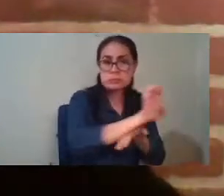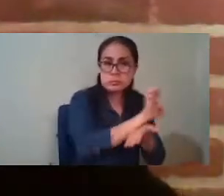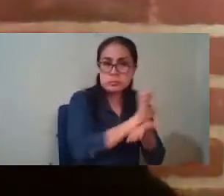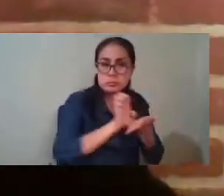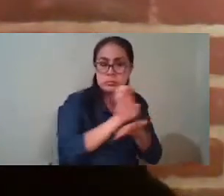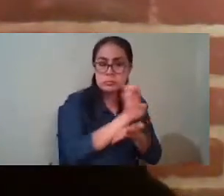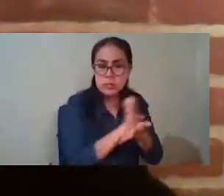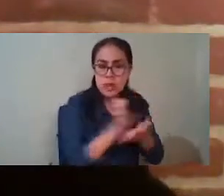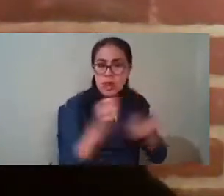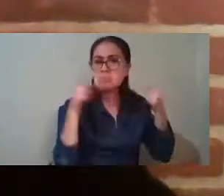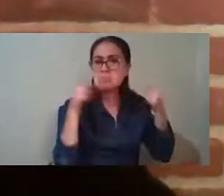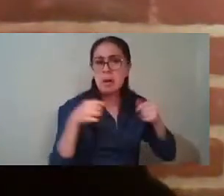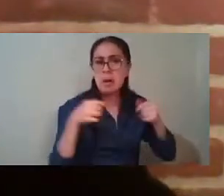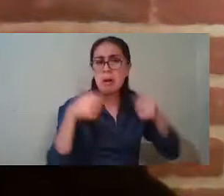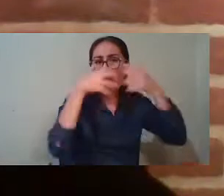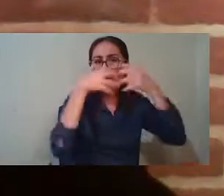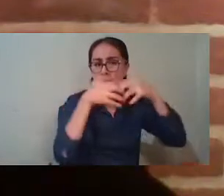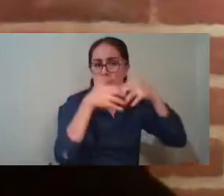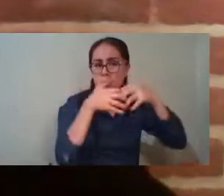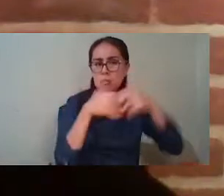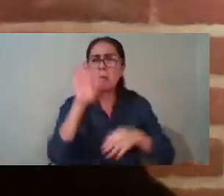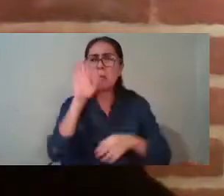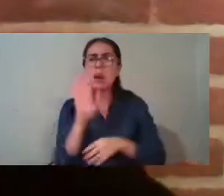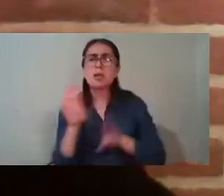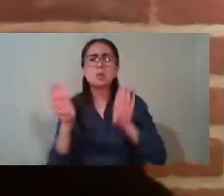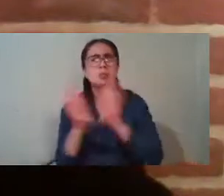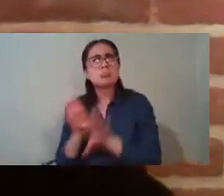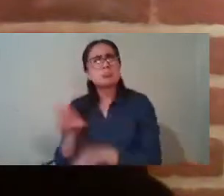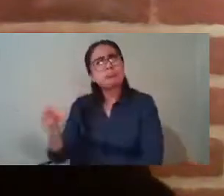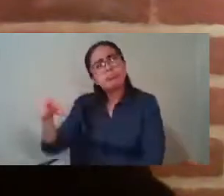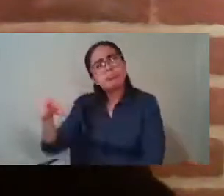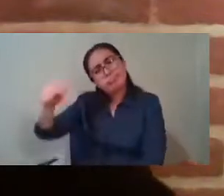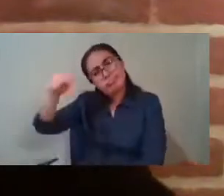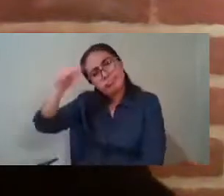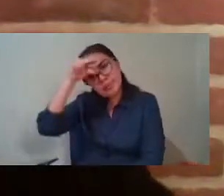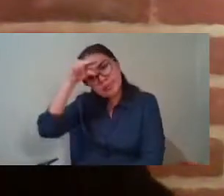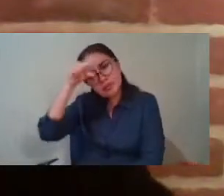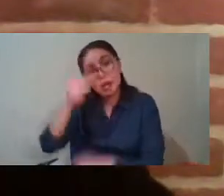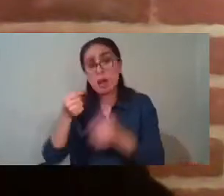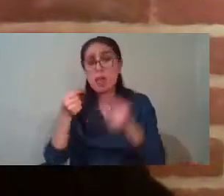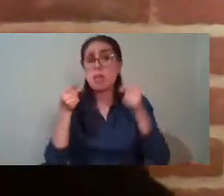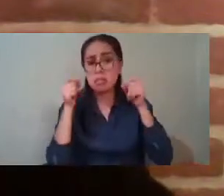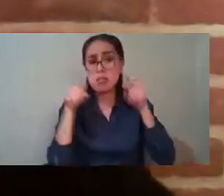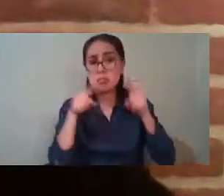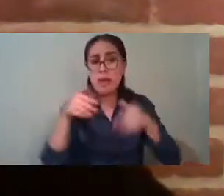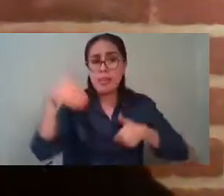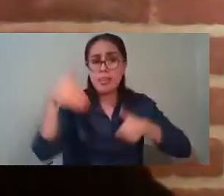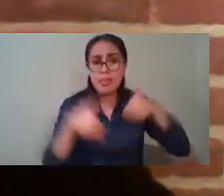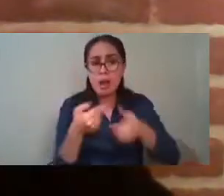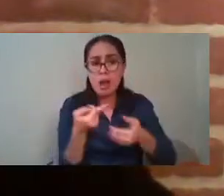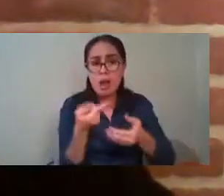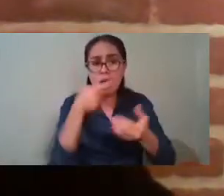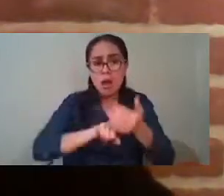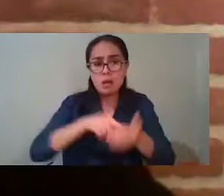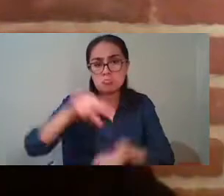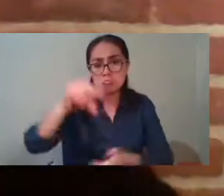pensamiento, pensamos en un acto inteligente. ¿El teatro tiene una inteligencia propia? Yo creo que sí.